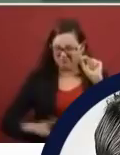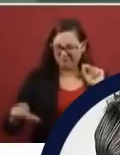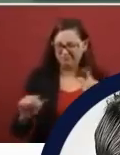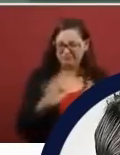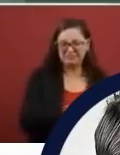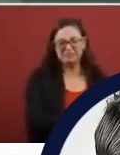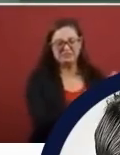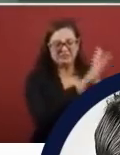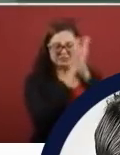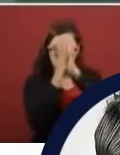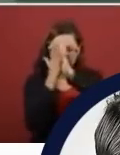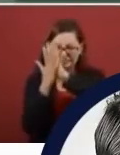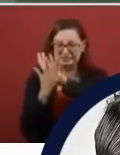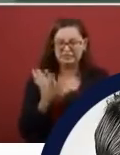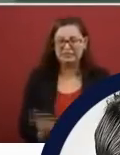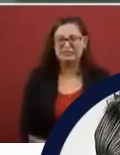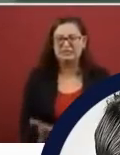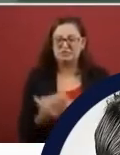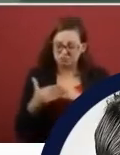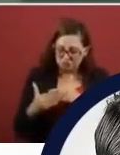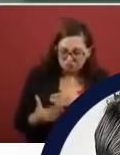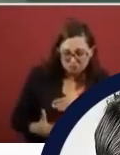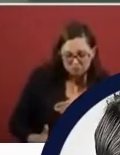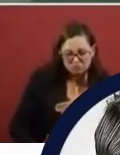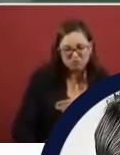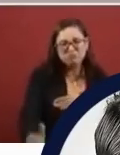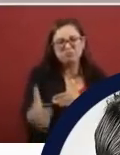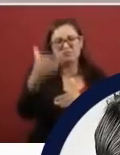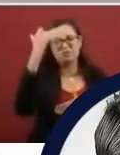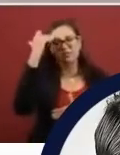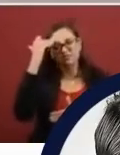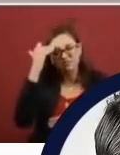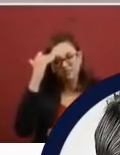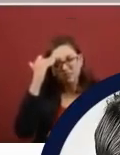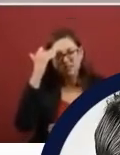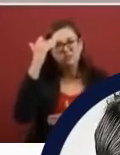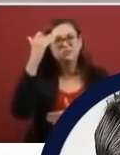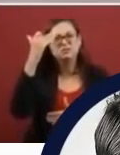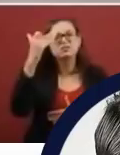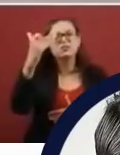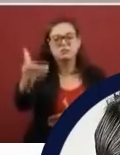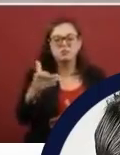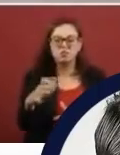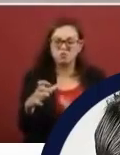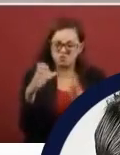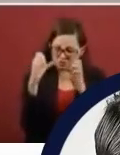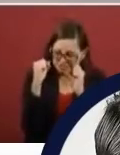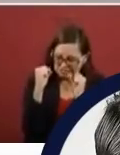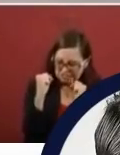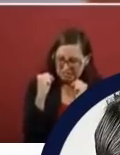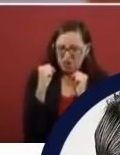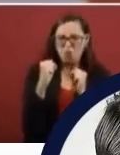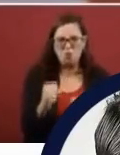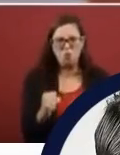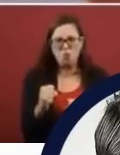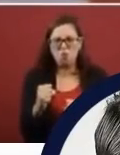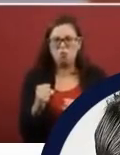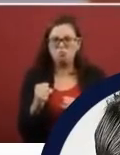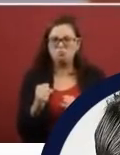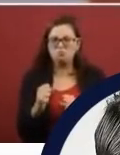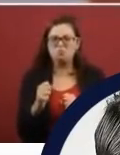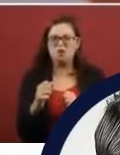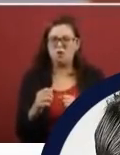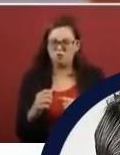que se ganó la elección, pero falta mucho todavía para tomar el poder. ¿Y a qué me refiero con eso? Es que muchos de los